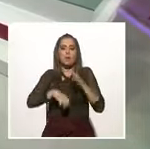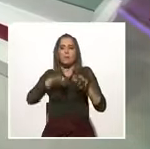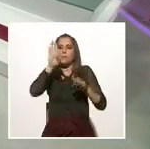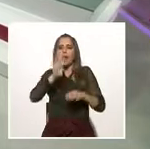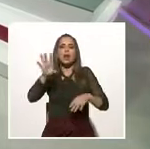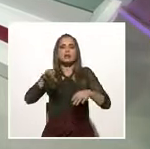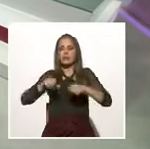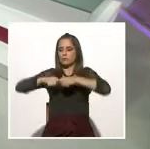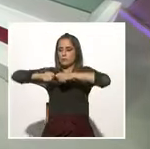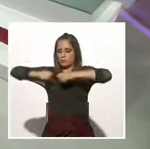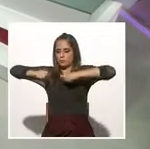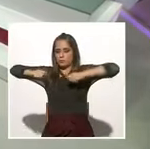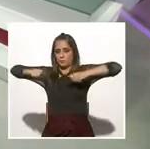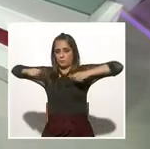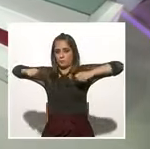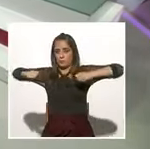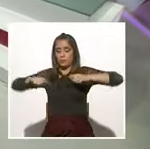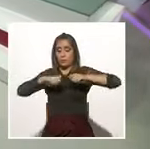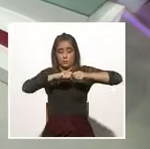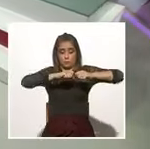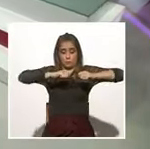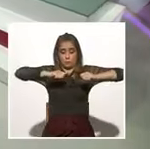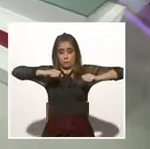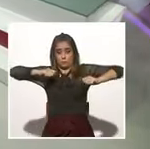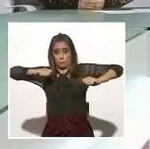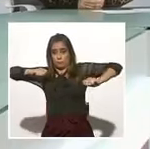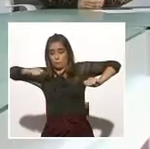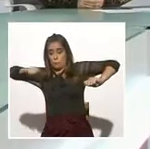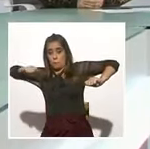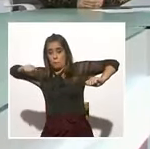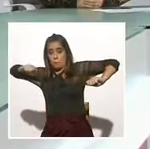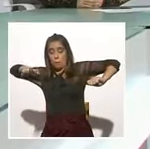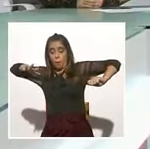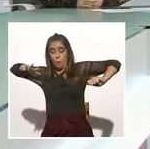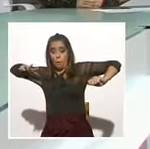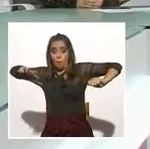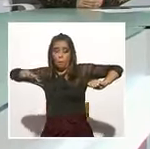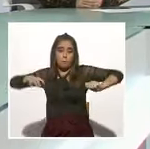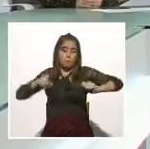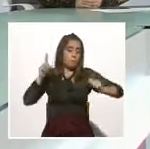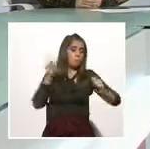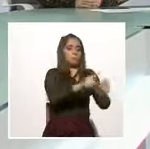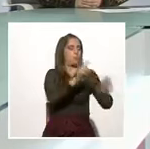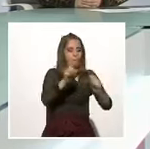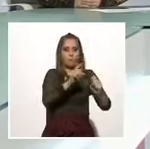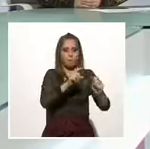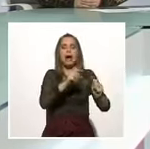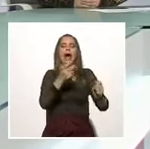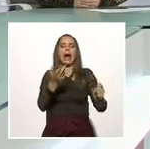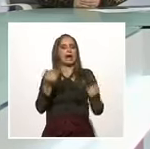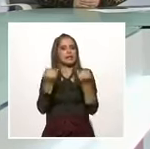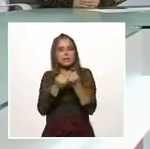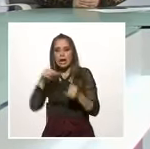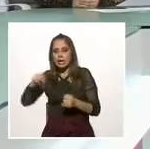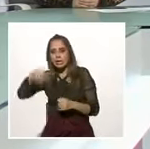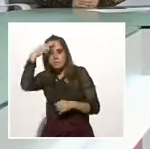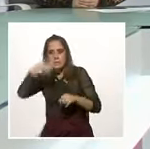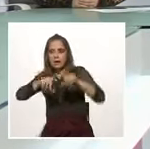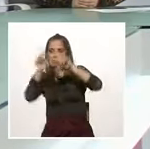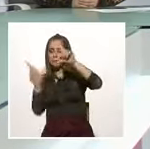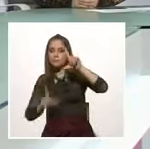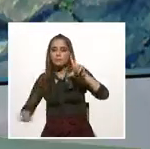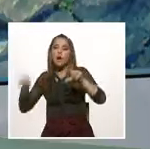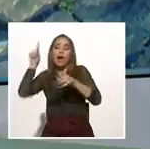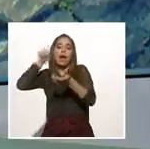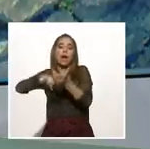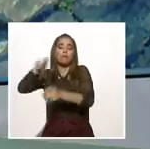mayor energía, y en el momento que se suelte, pues es obvio que la fuerza que va a generar podría provocar mayor daño. Si a eso le sumas el no estar preparados y no saber